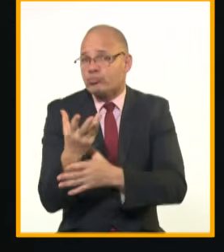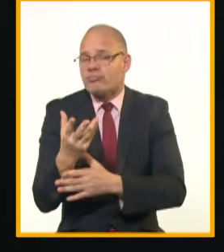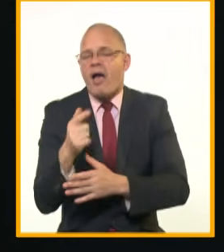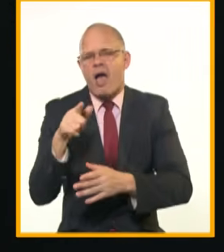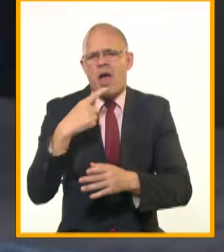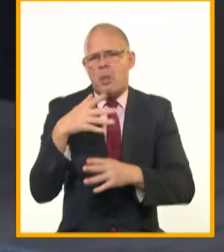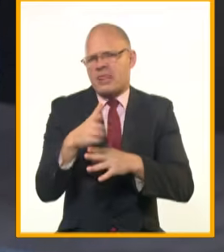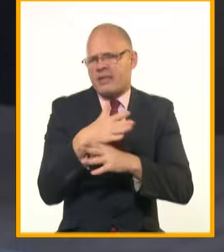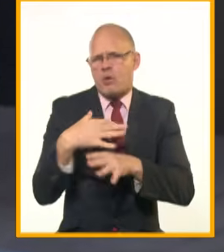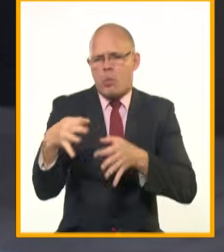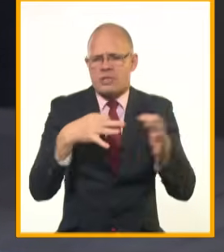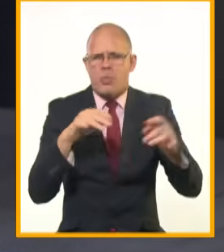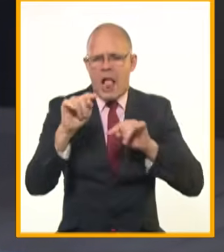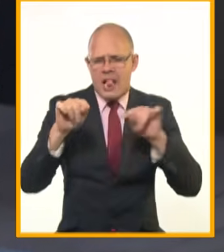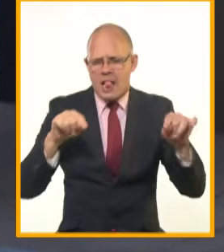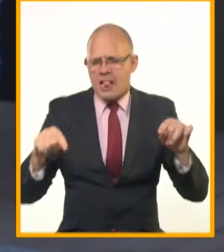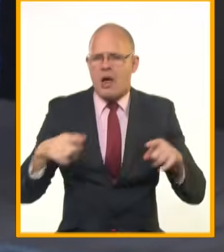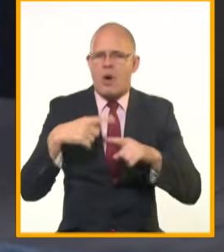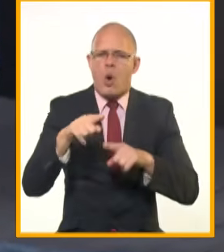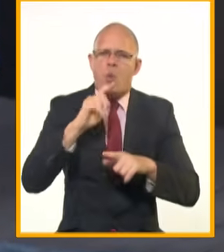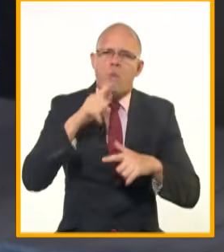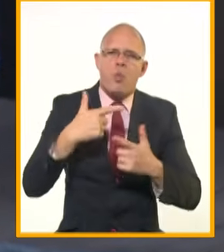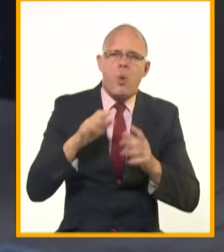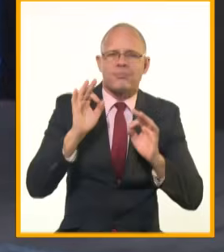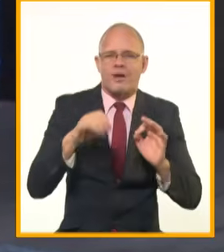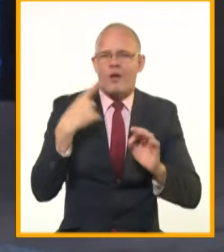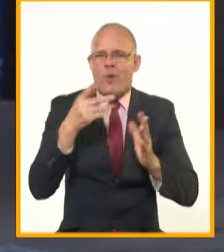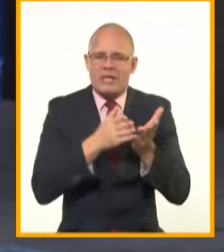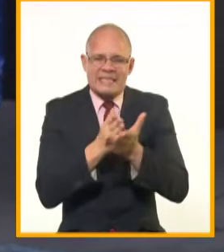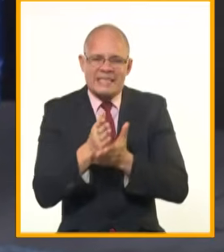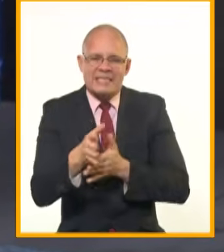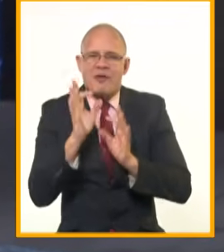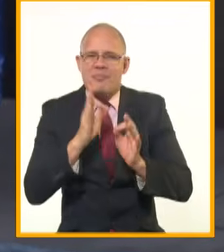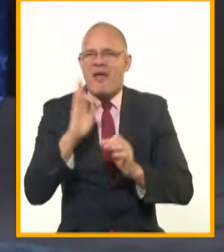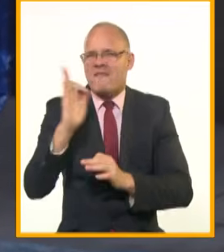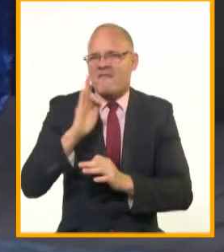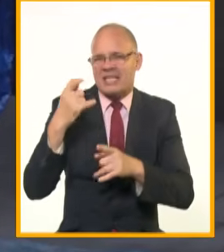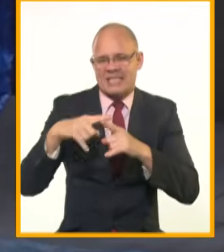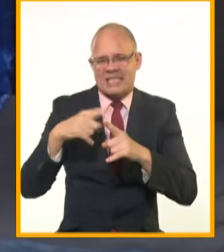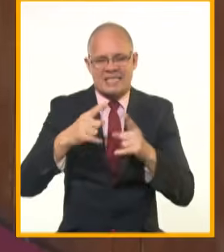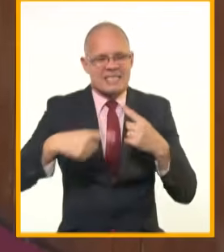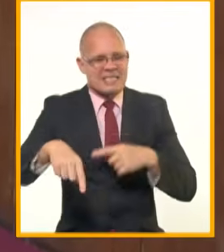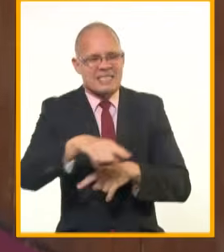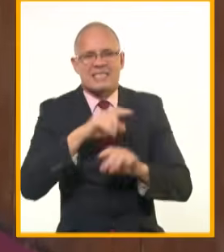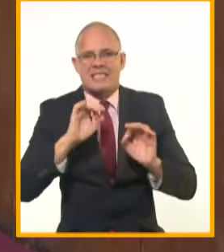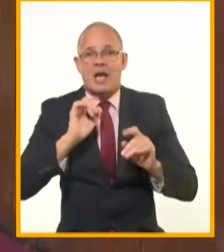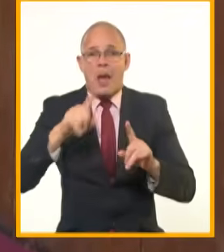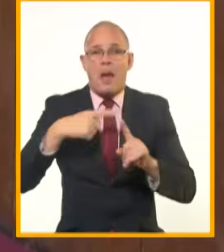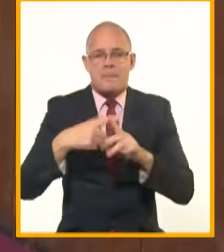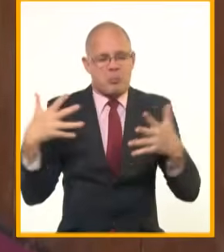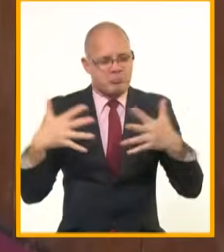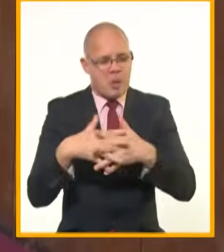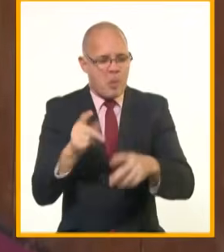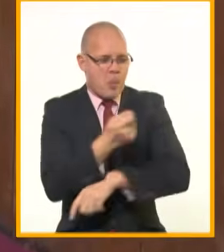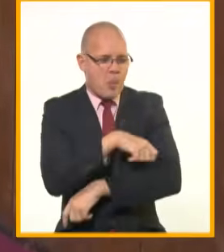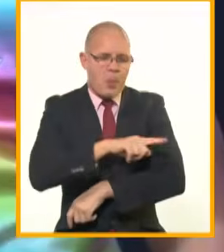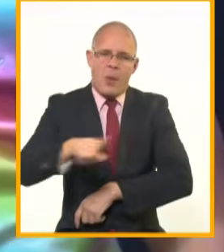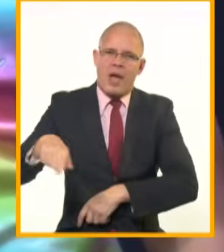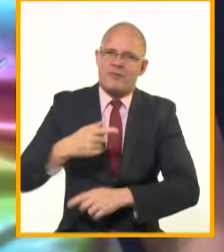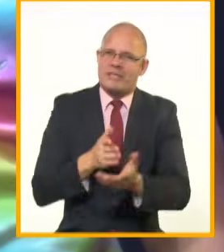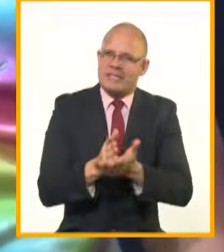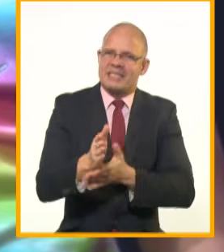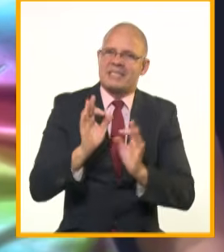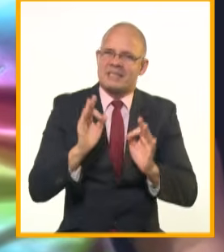los municipios para encarnar nuestras tradiciones festivas y celebrar con el pueblo sus valores y